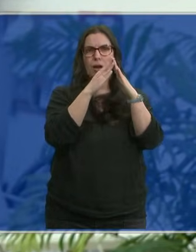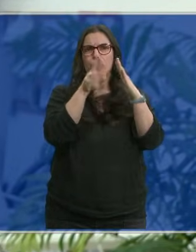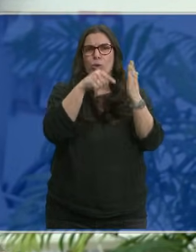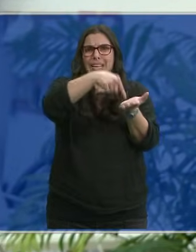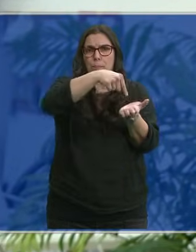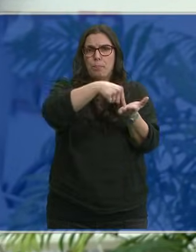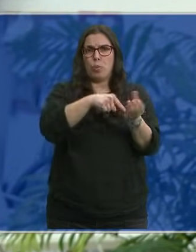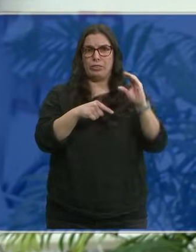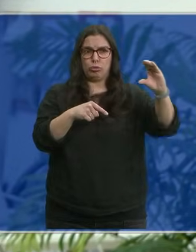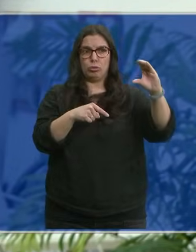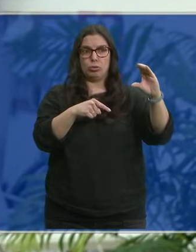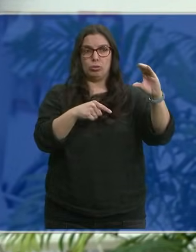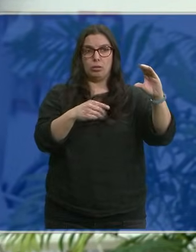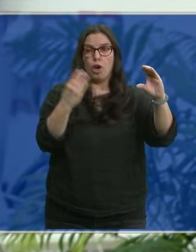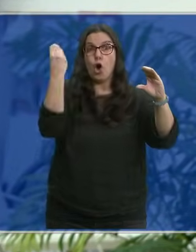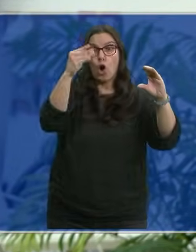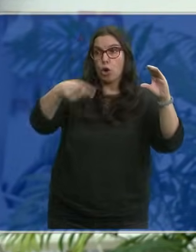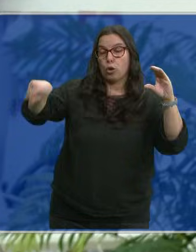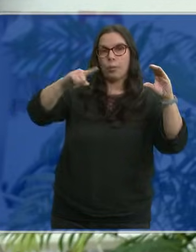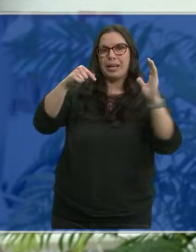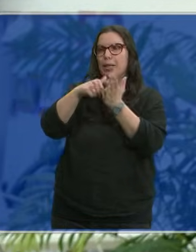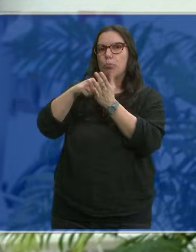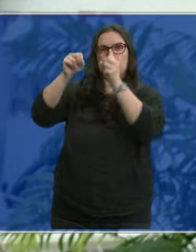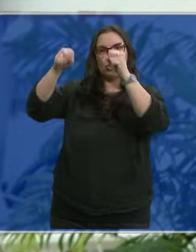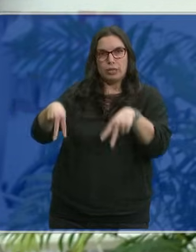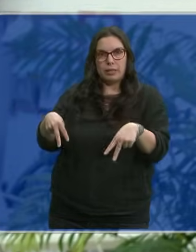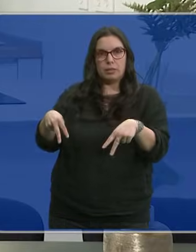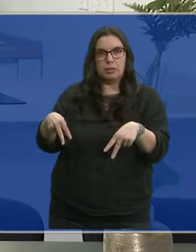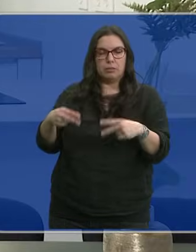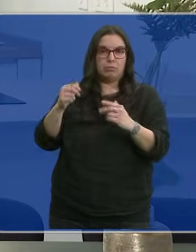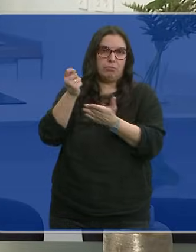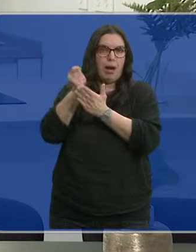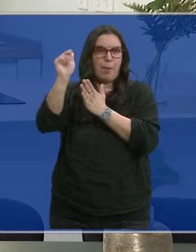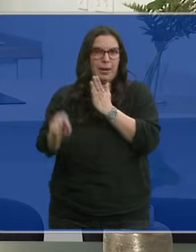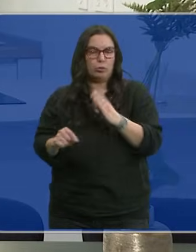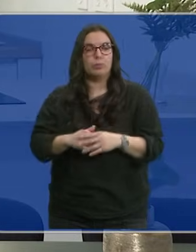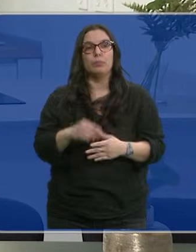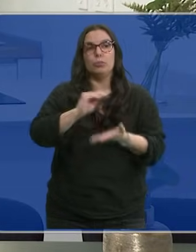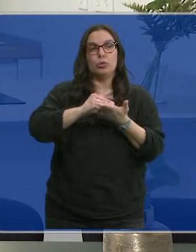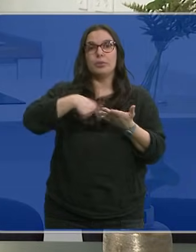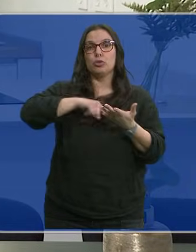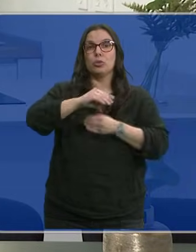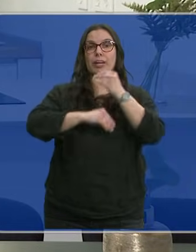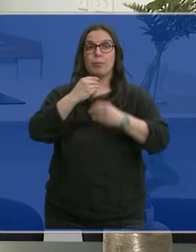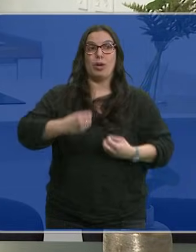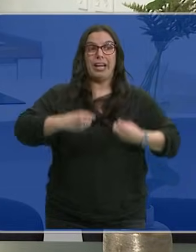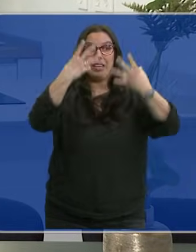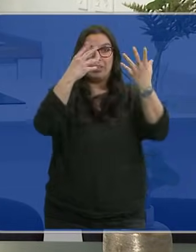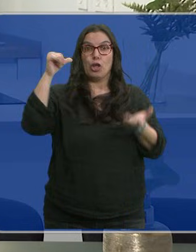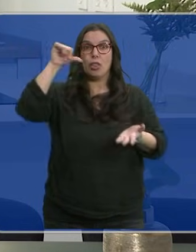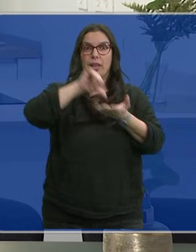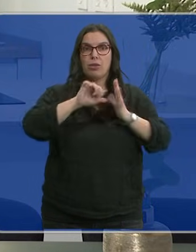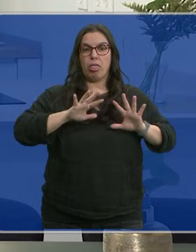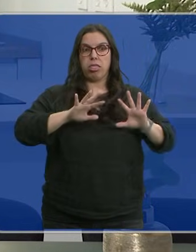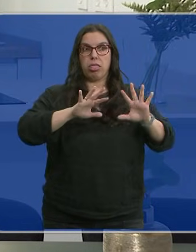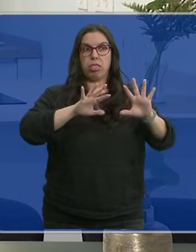impuestos. Quitemos a los jóvenes esos impuestos de esa vivienda. Muchas veces lo que estamos haciendo es rehabilitar edificios en el centro de las